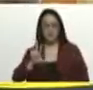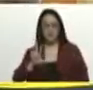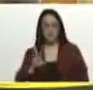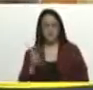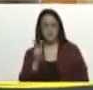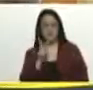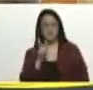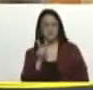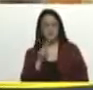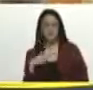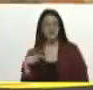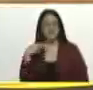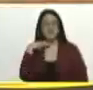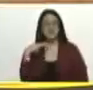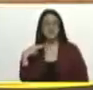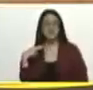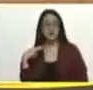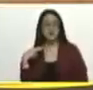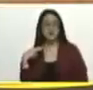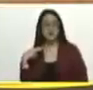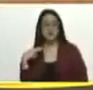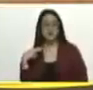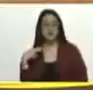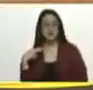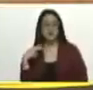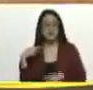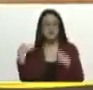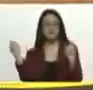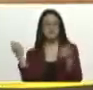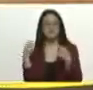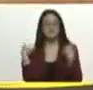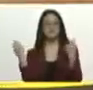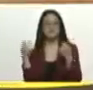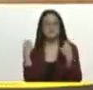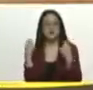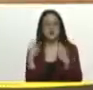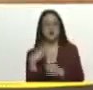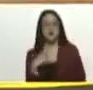Venezuela ha sido víctima de una campaña feroz